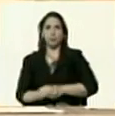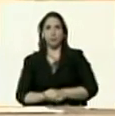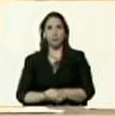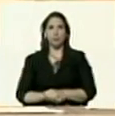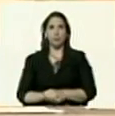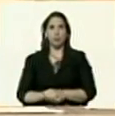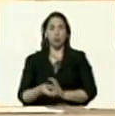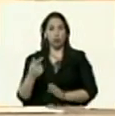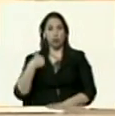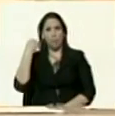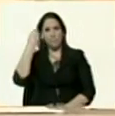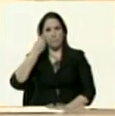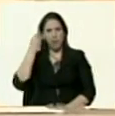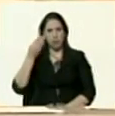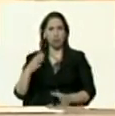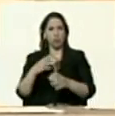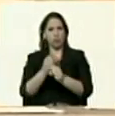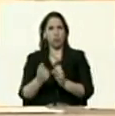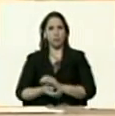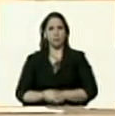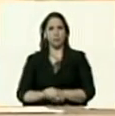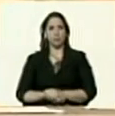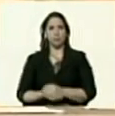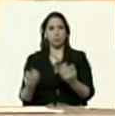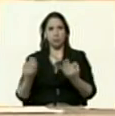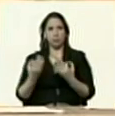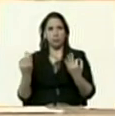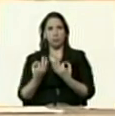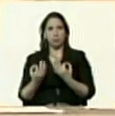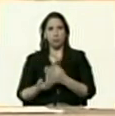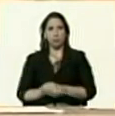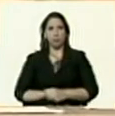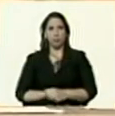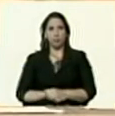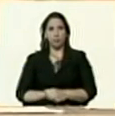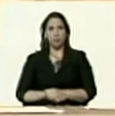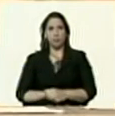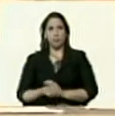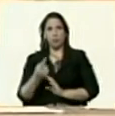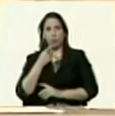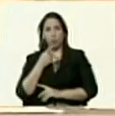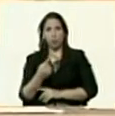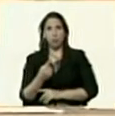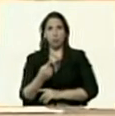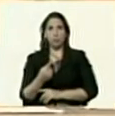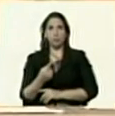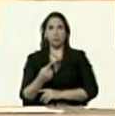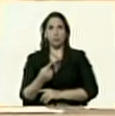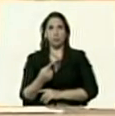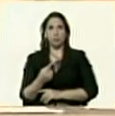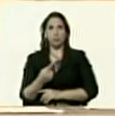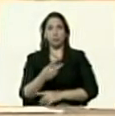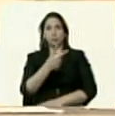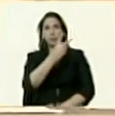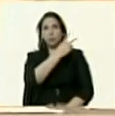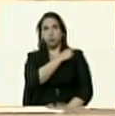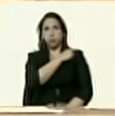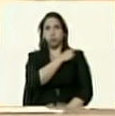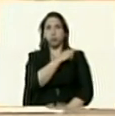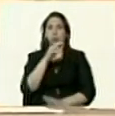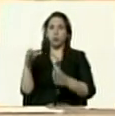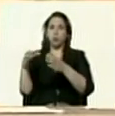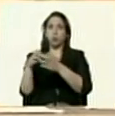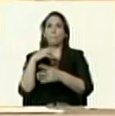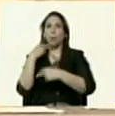Yo creo de verdad firmemente, y así lo ha ratificado el jefe de la delegación venezolana,